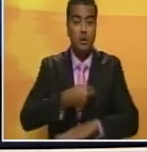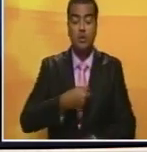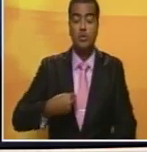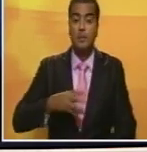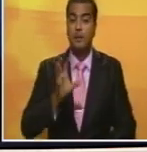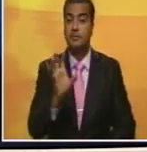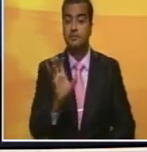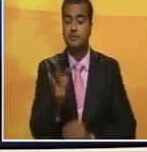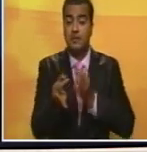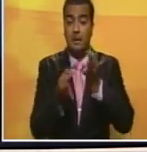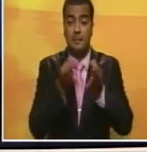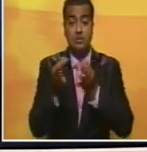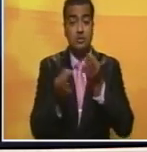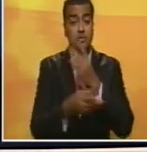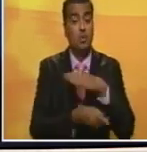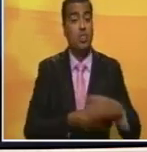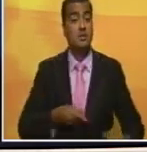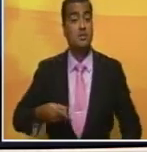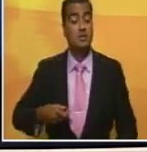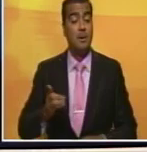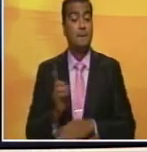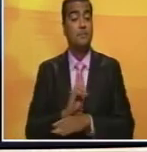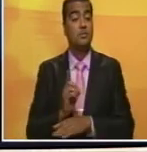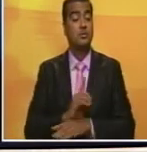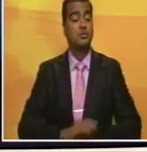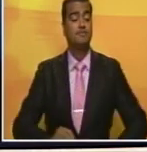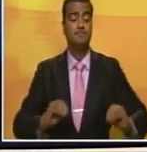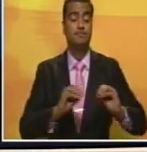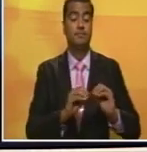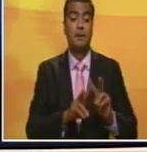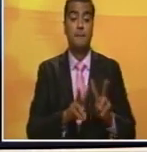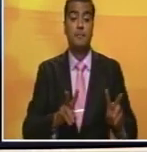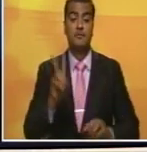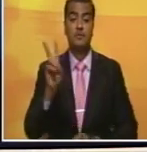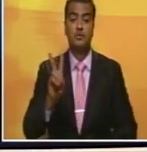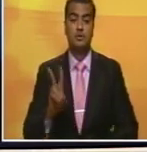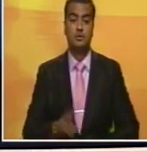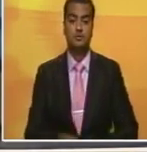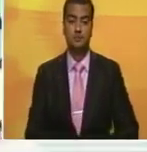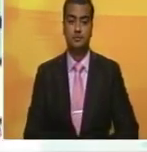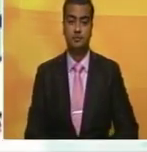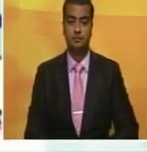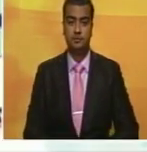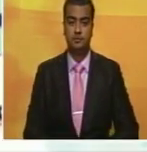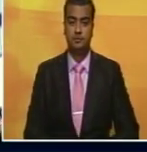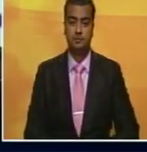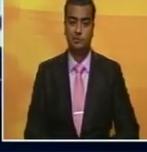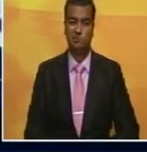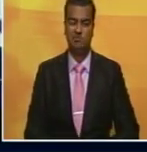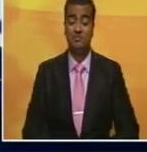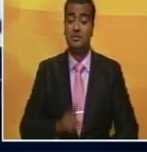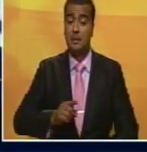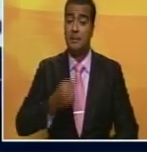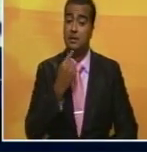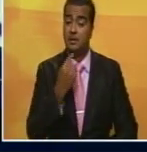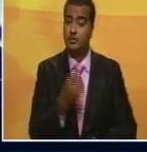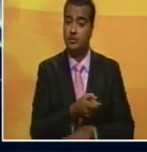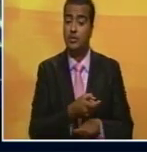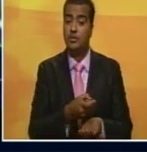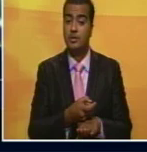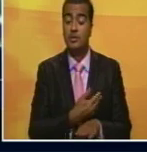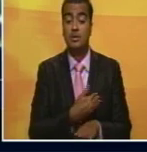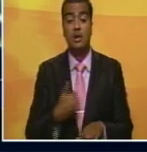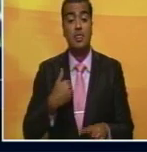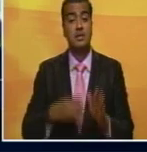país. Expresó su deseo de una pronta reconciliación entre los venezolanos. El diplomático español señaló que su gobierno quiere